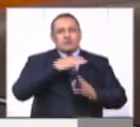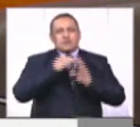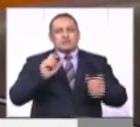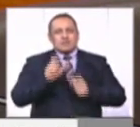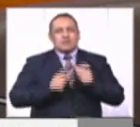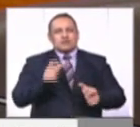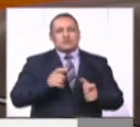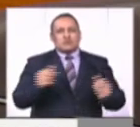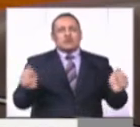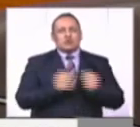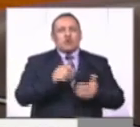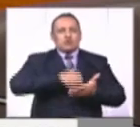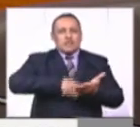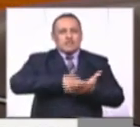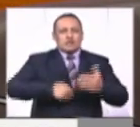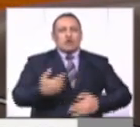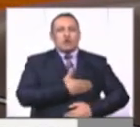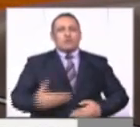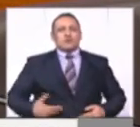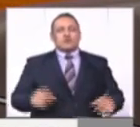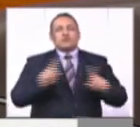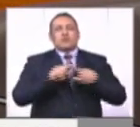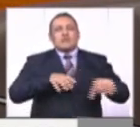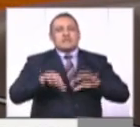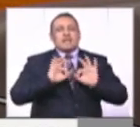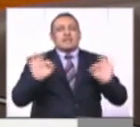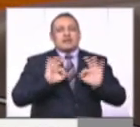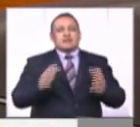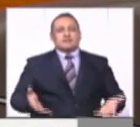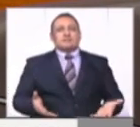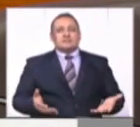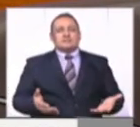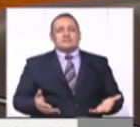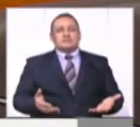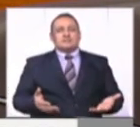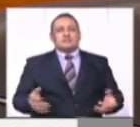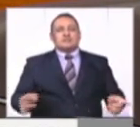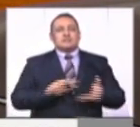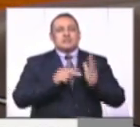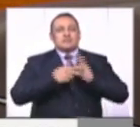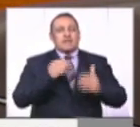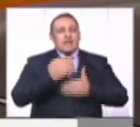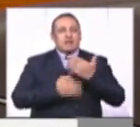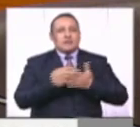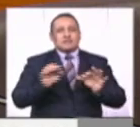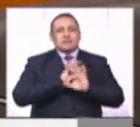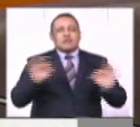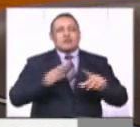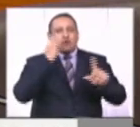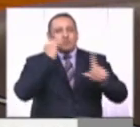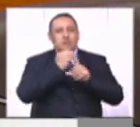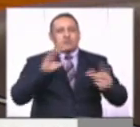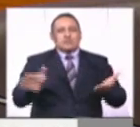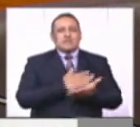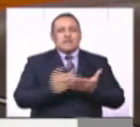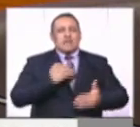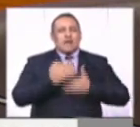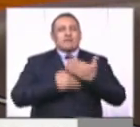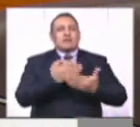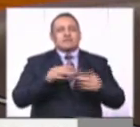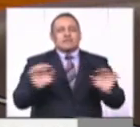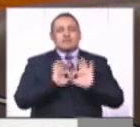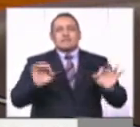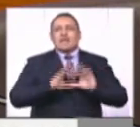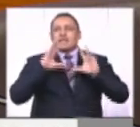personas contratadas en el estado y no se hace nada no se avanza nada no hay objetivos no hay avances y